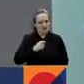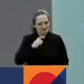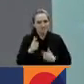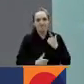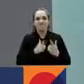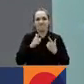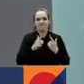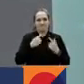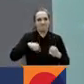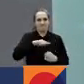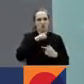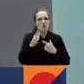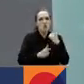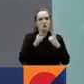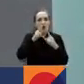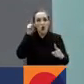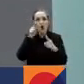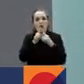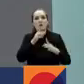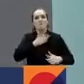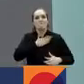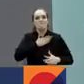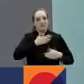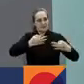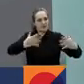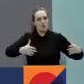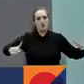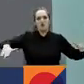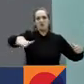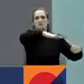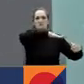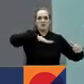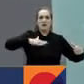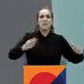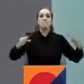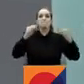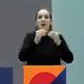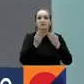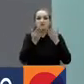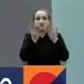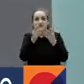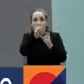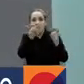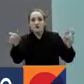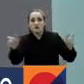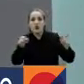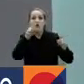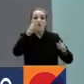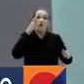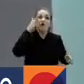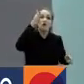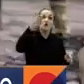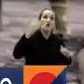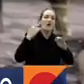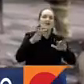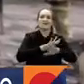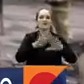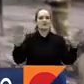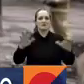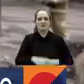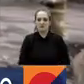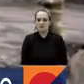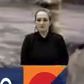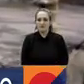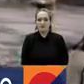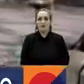En Ucrania luchamos no solo por nuestra propia seguridad, también luchamos por ustedes, para que nunca enfrenten la tragedia. El